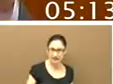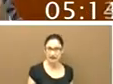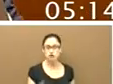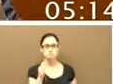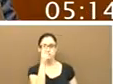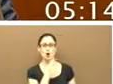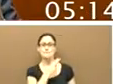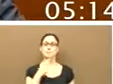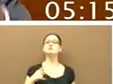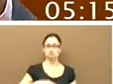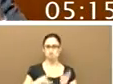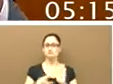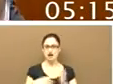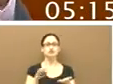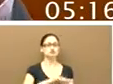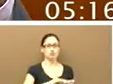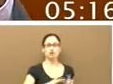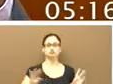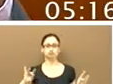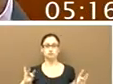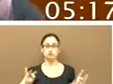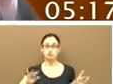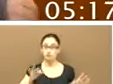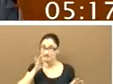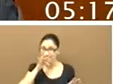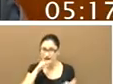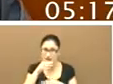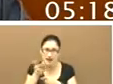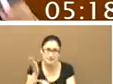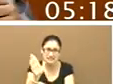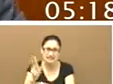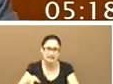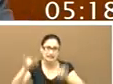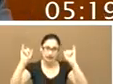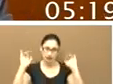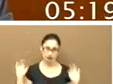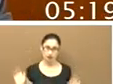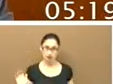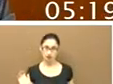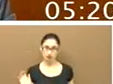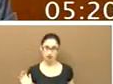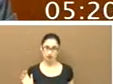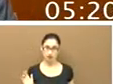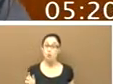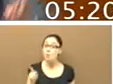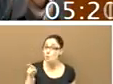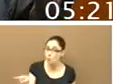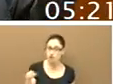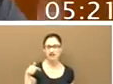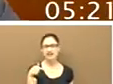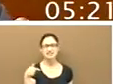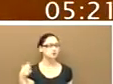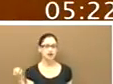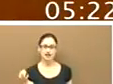a hacer un plan de choque y no haber presentado nada el único inconveniente que hay es que ustedes defienden